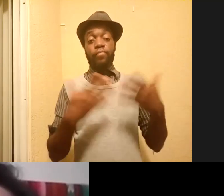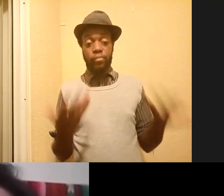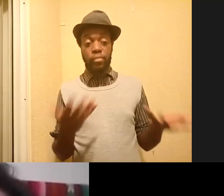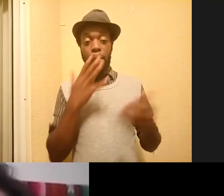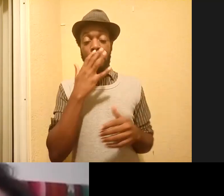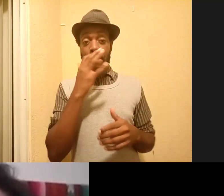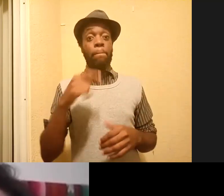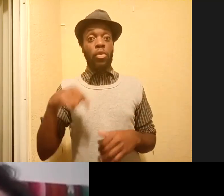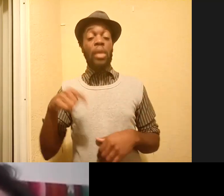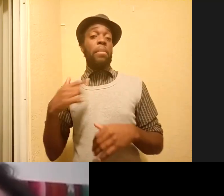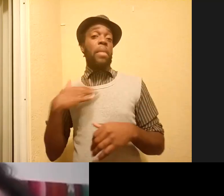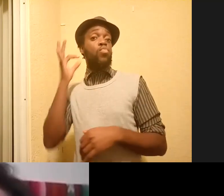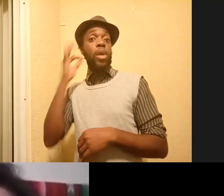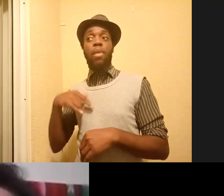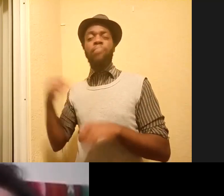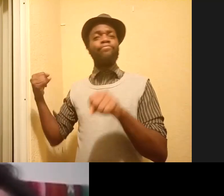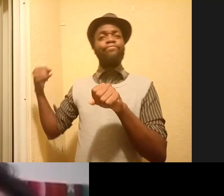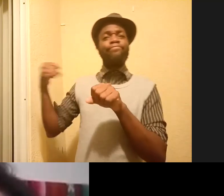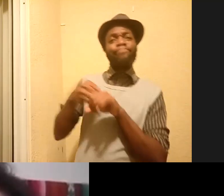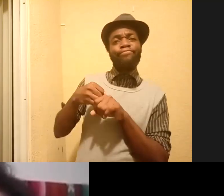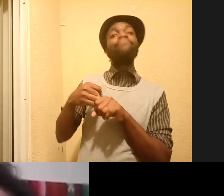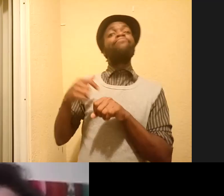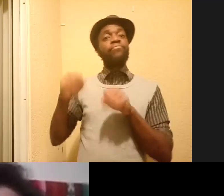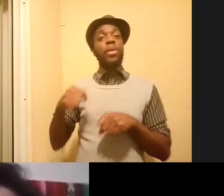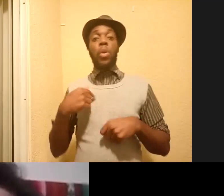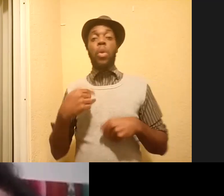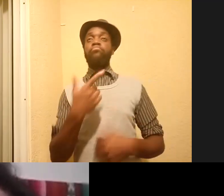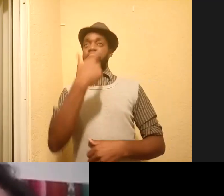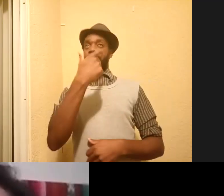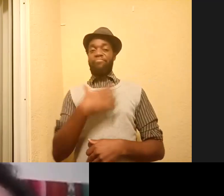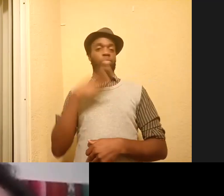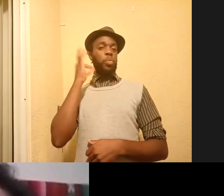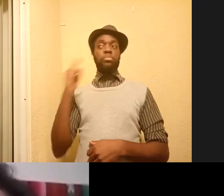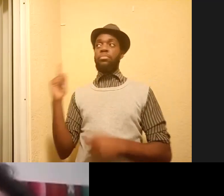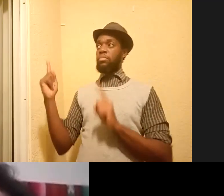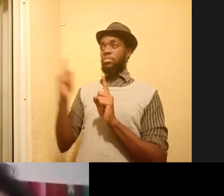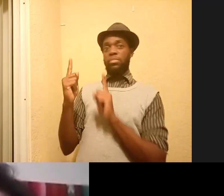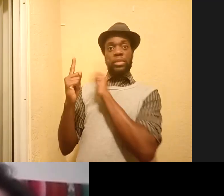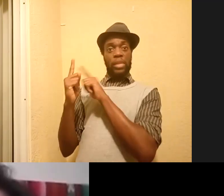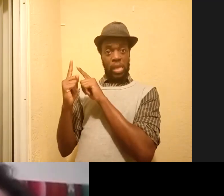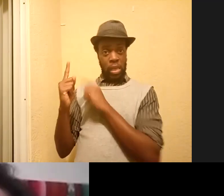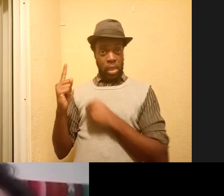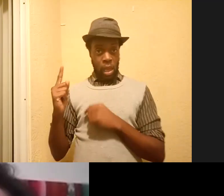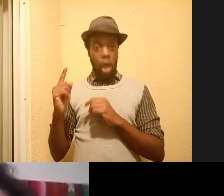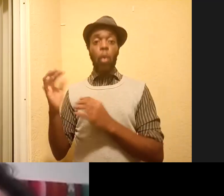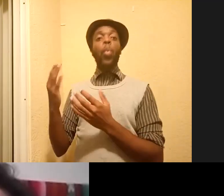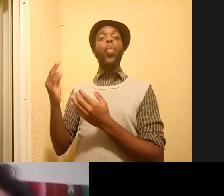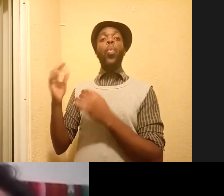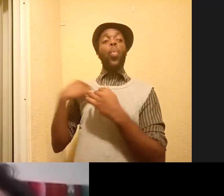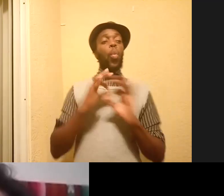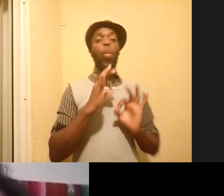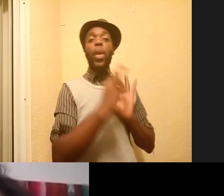al abuso sexual de parte de los cuidadores o de los asistentes o de familiares cercanos que en